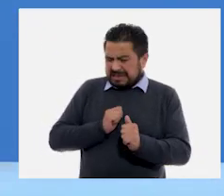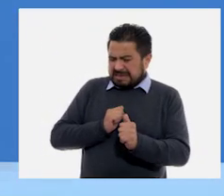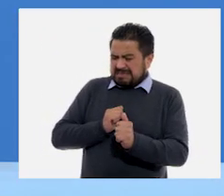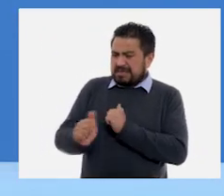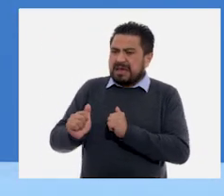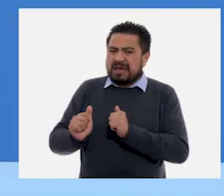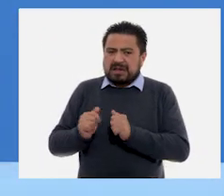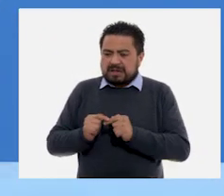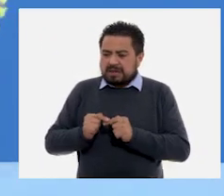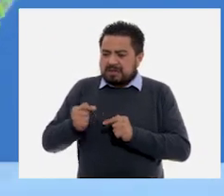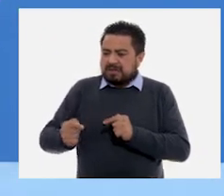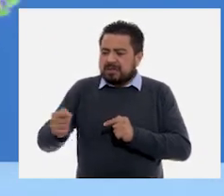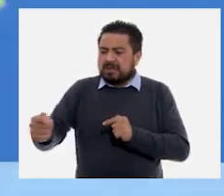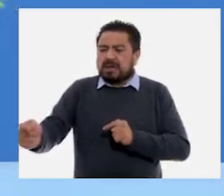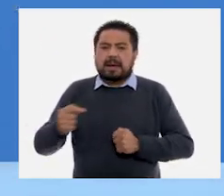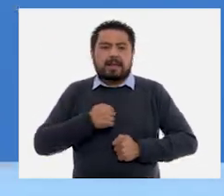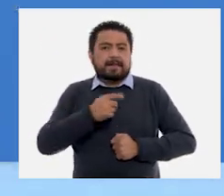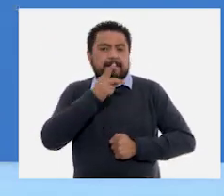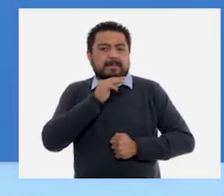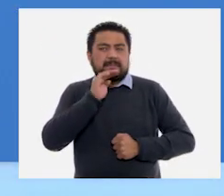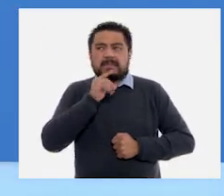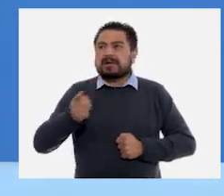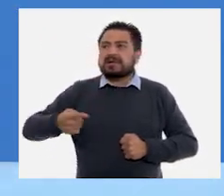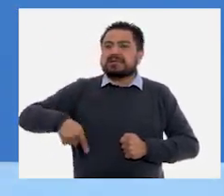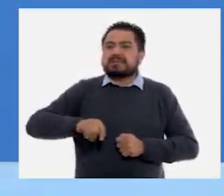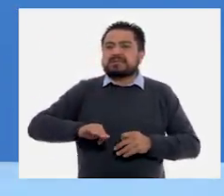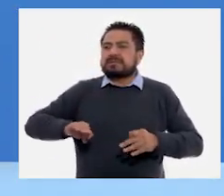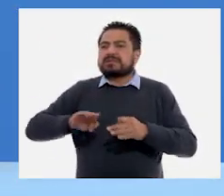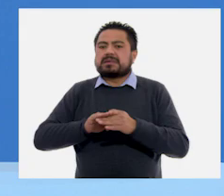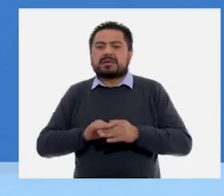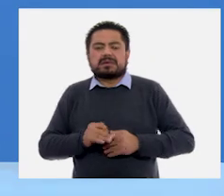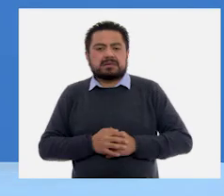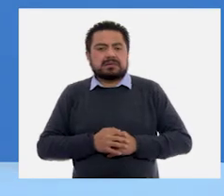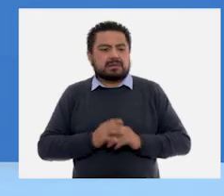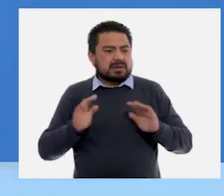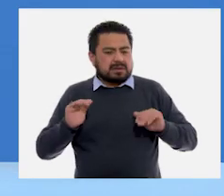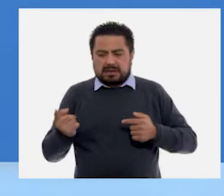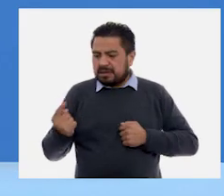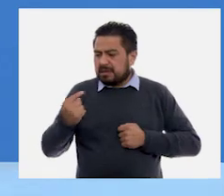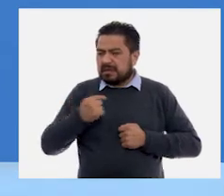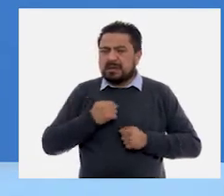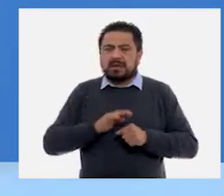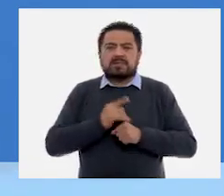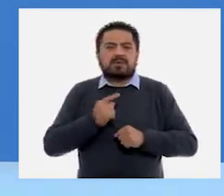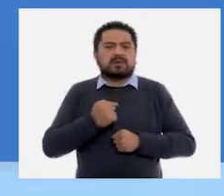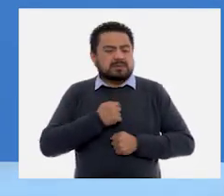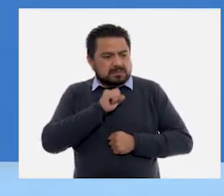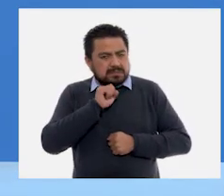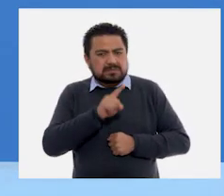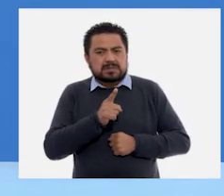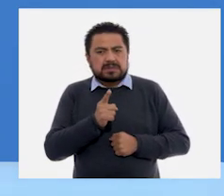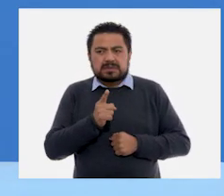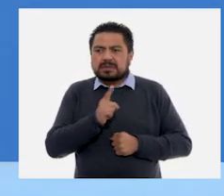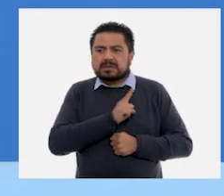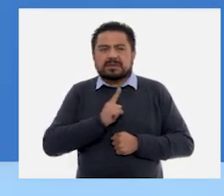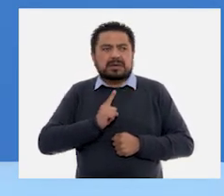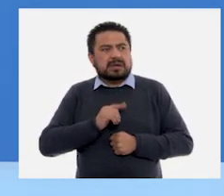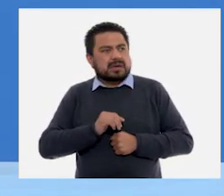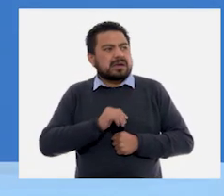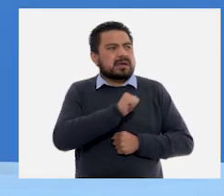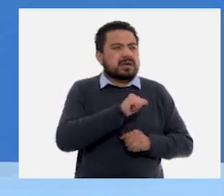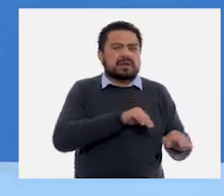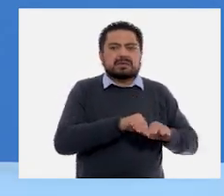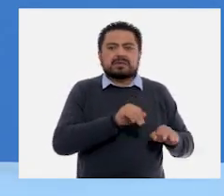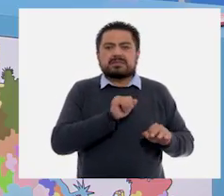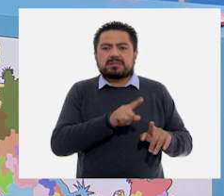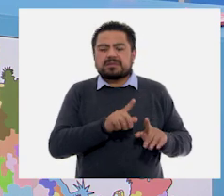de cuadras y mis papás apenas tuvieron chance de despedirse de mí porque ellos también tenían que irse a sus trabajos.